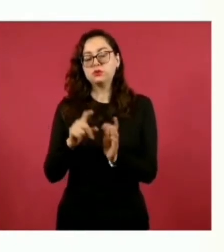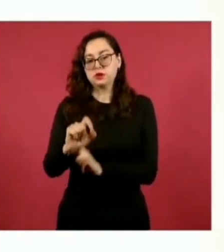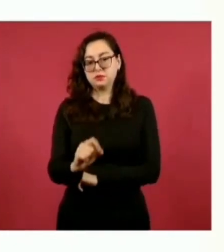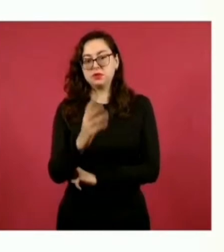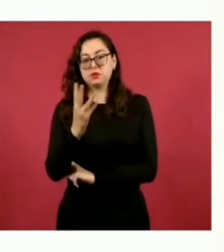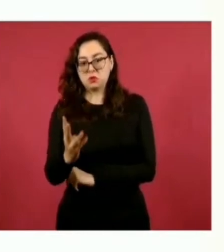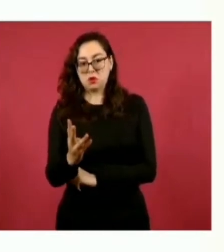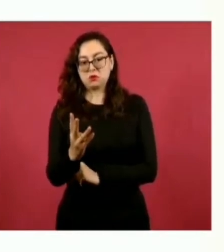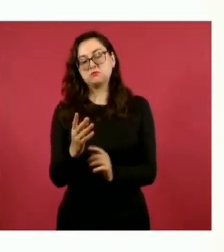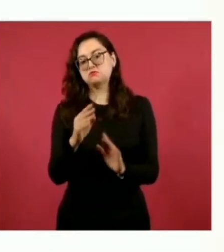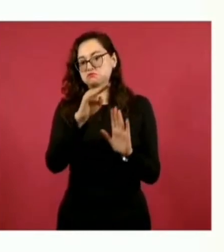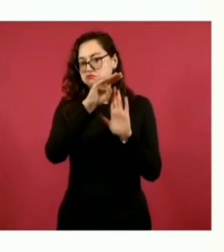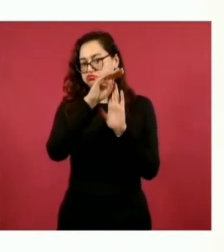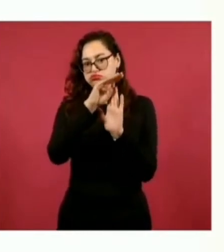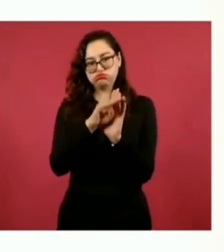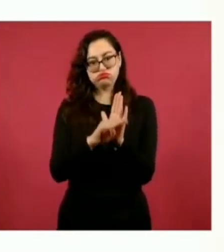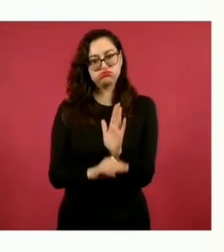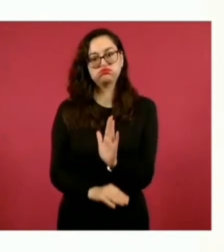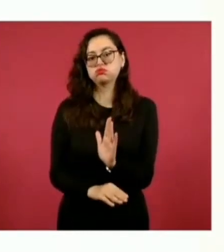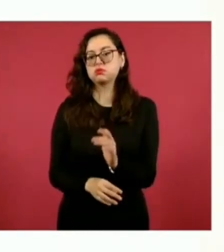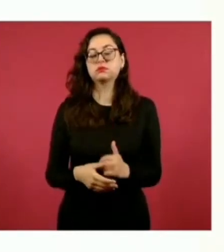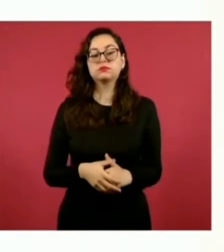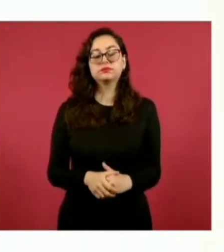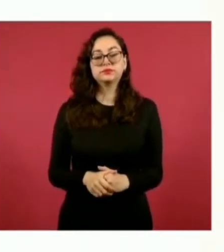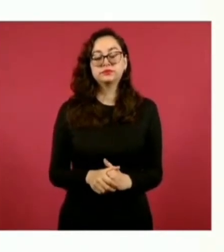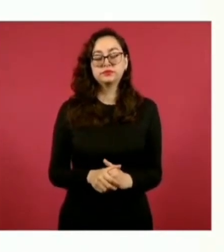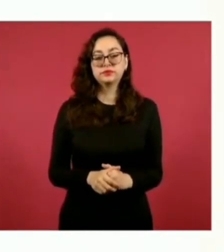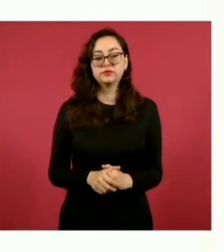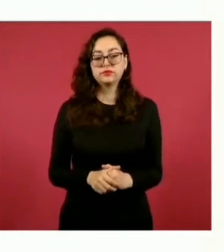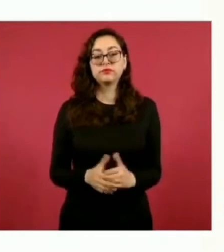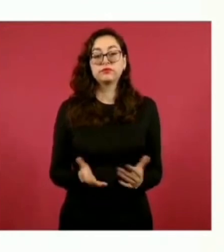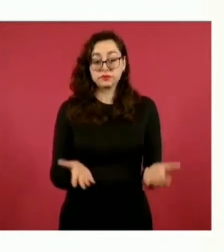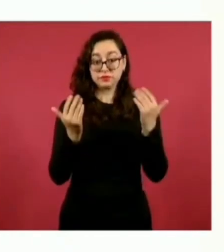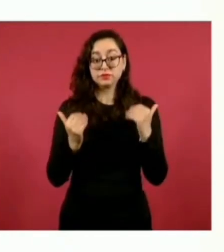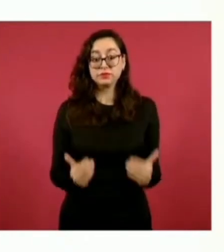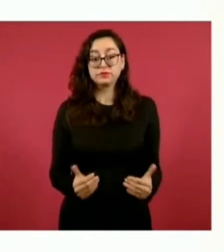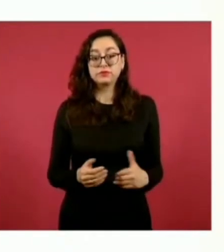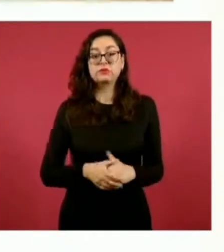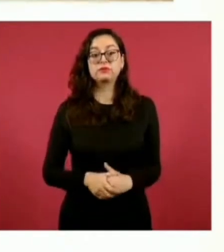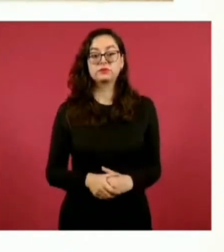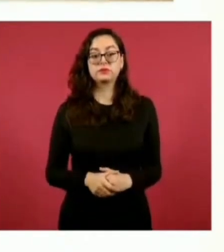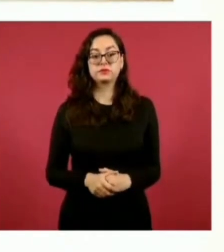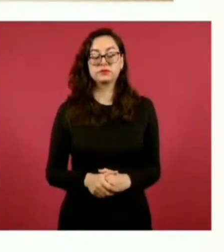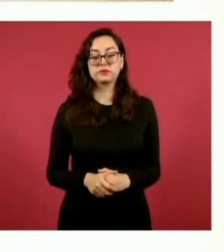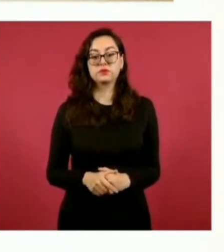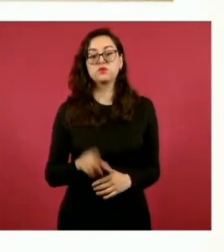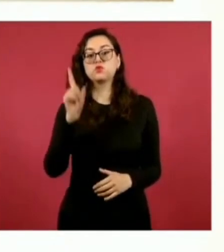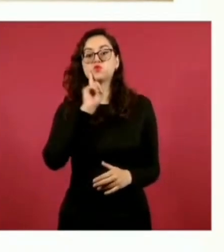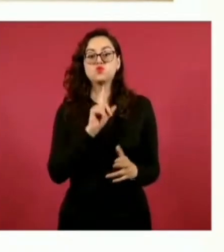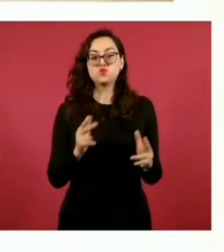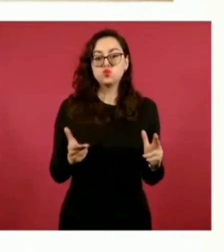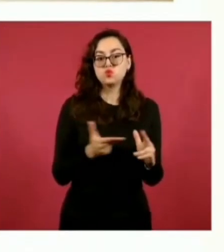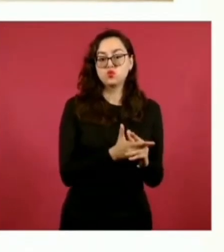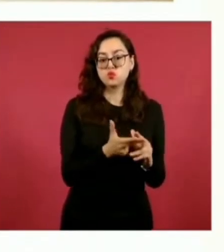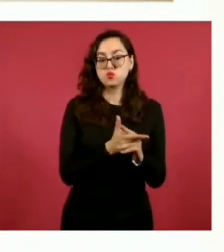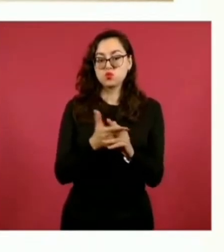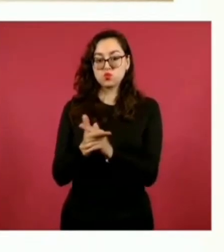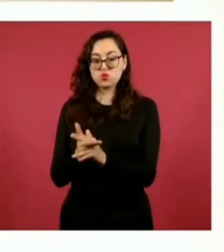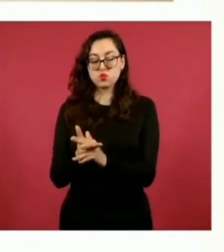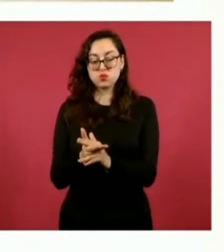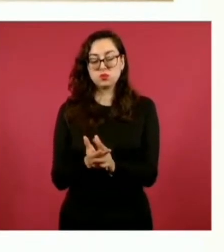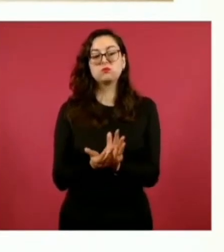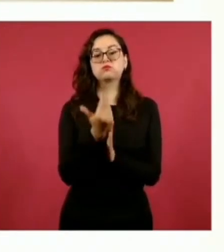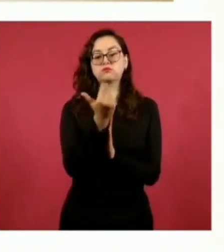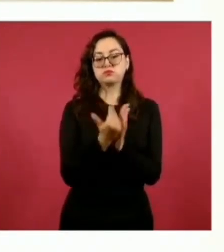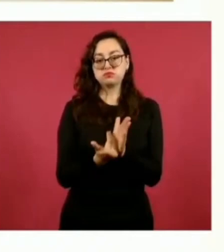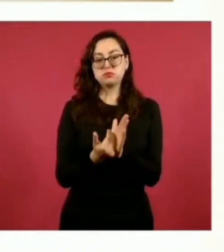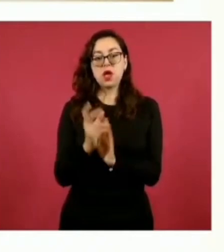venido a la baja adelante en el el feminicidio se tiene una